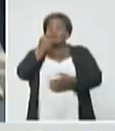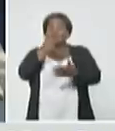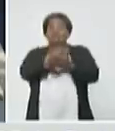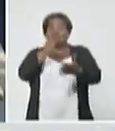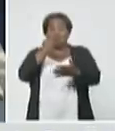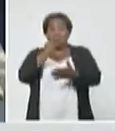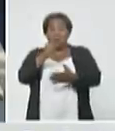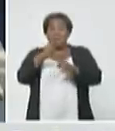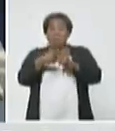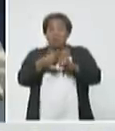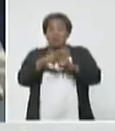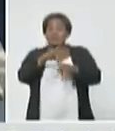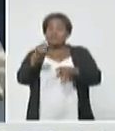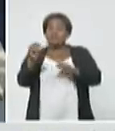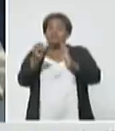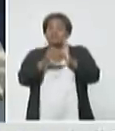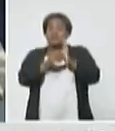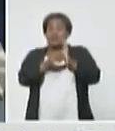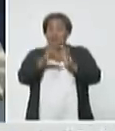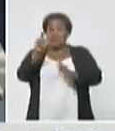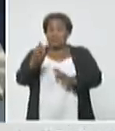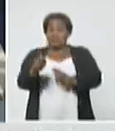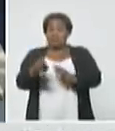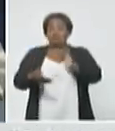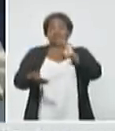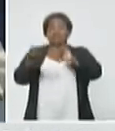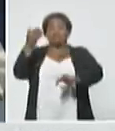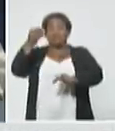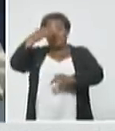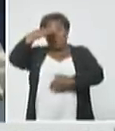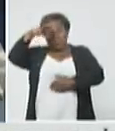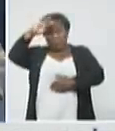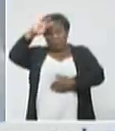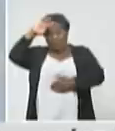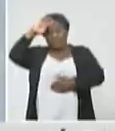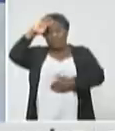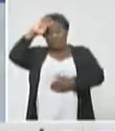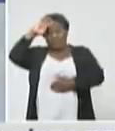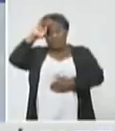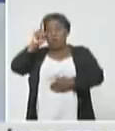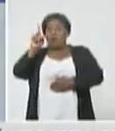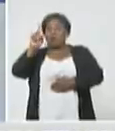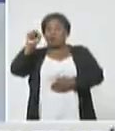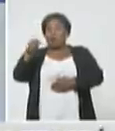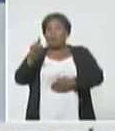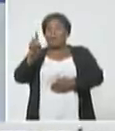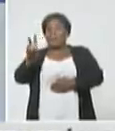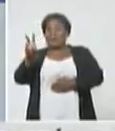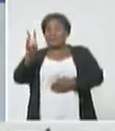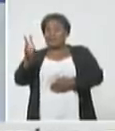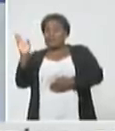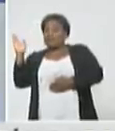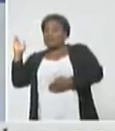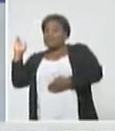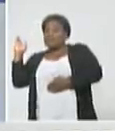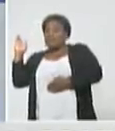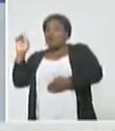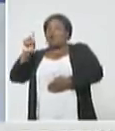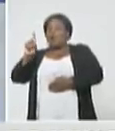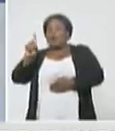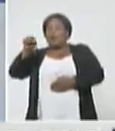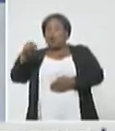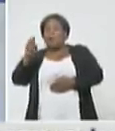100.000 habitantes se incrementa en nuestro país de 1,23 a 1,28 por